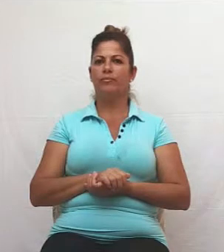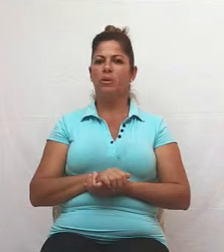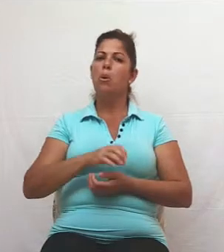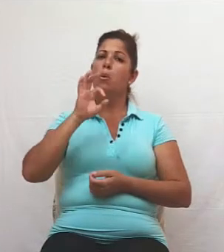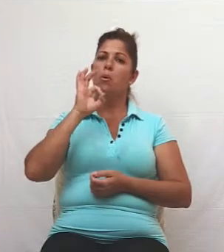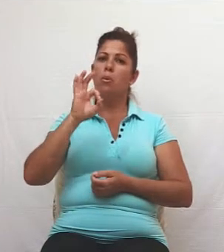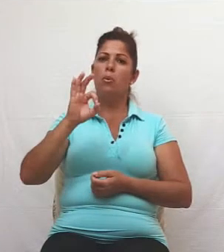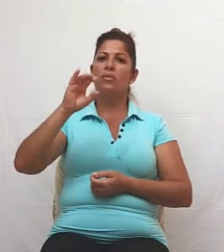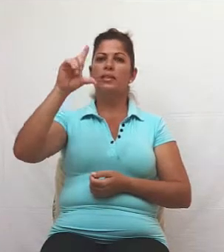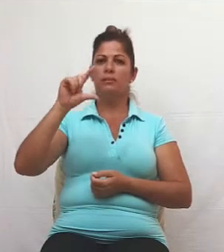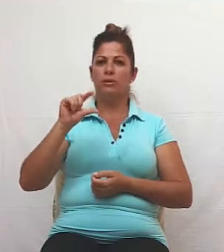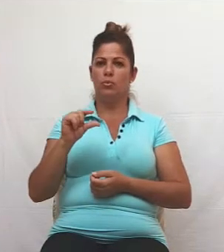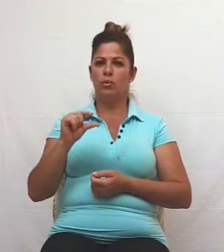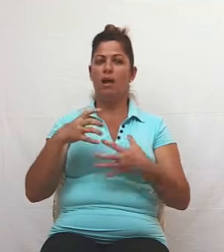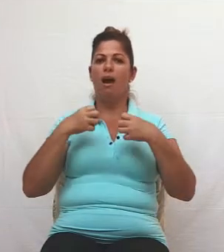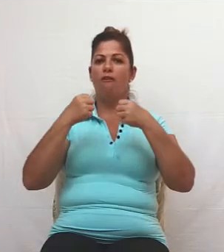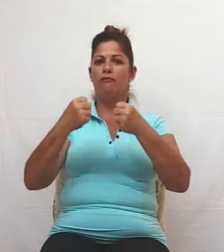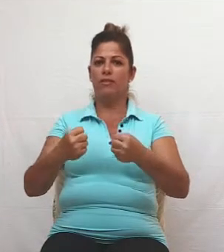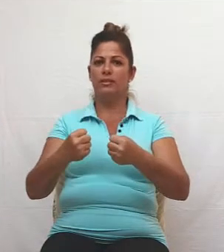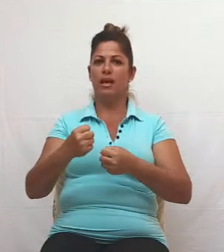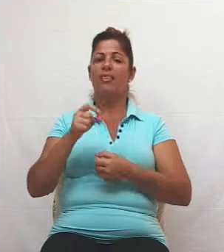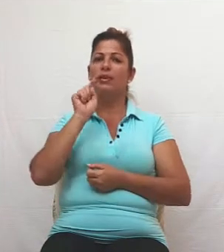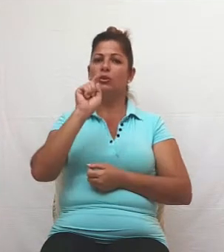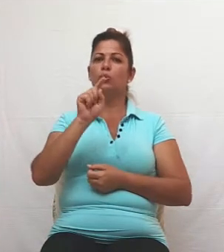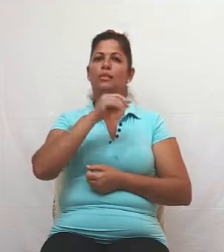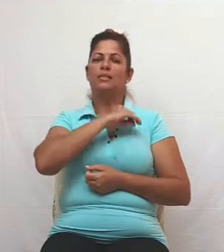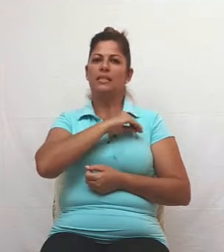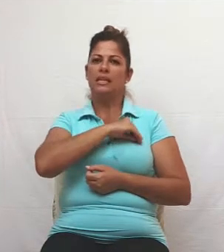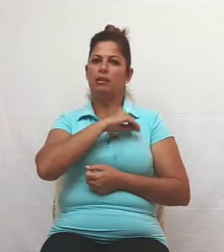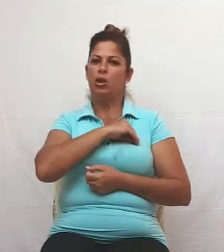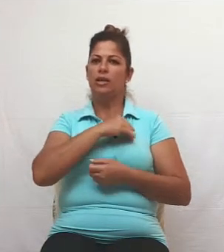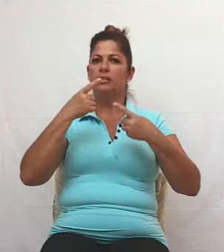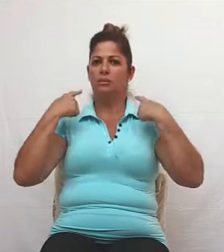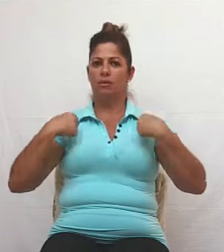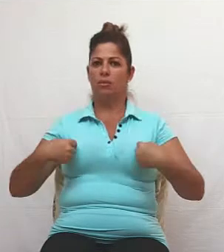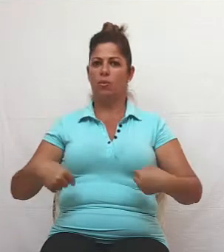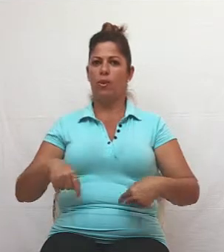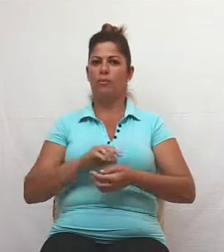aumenta o disminuye la intensidad de mis sensaciones corporales